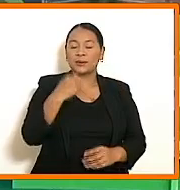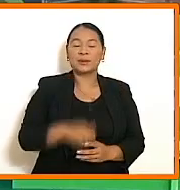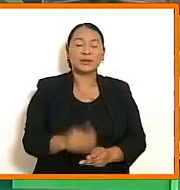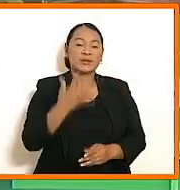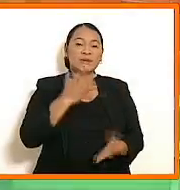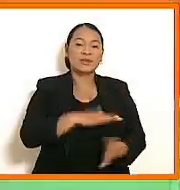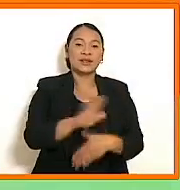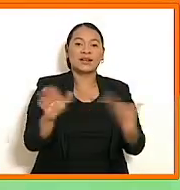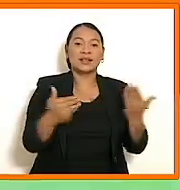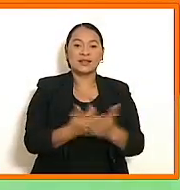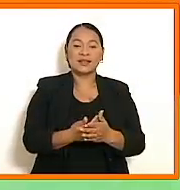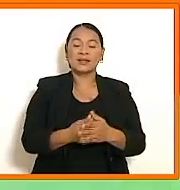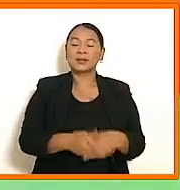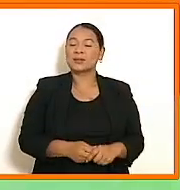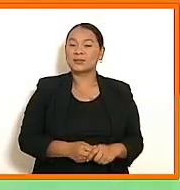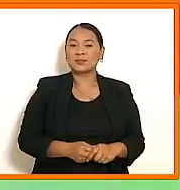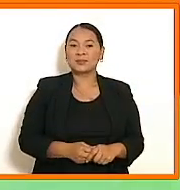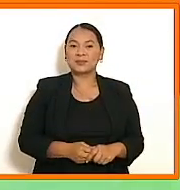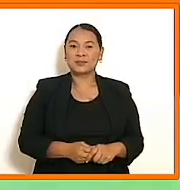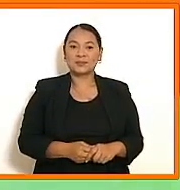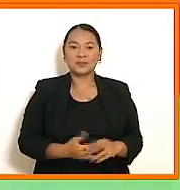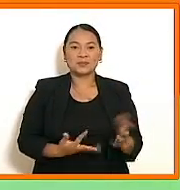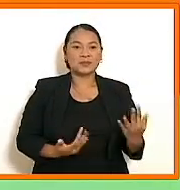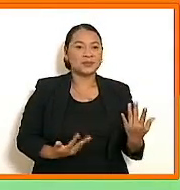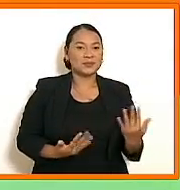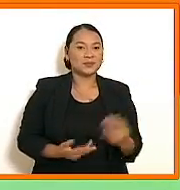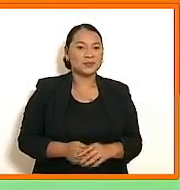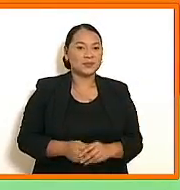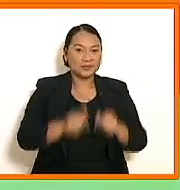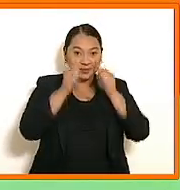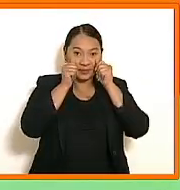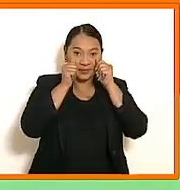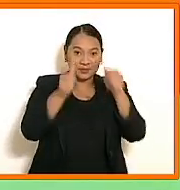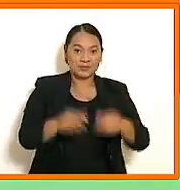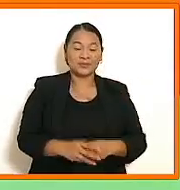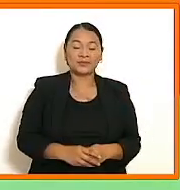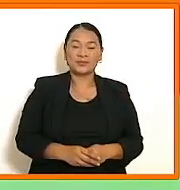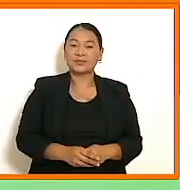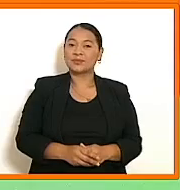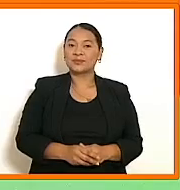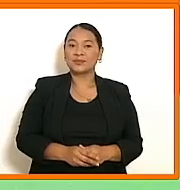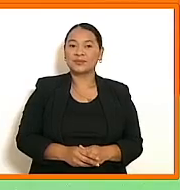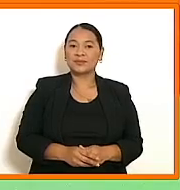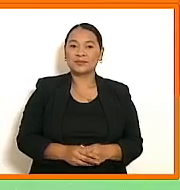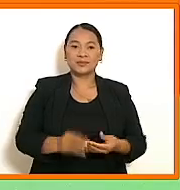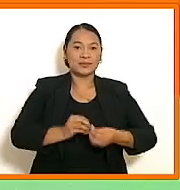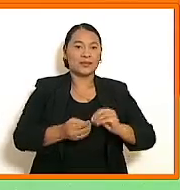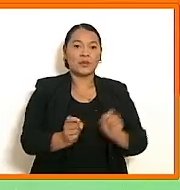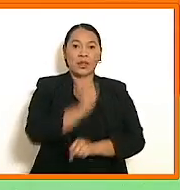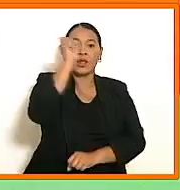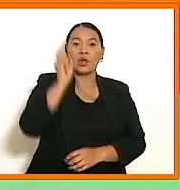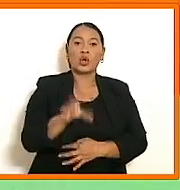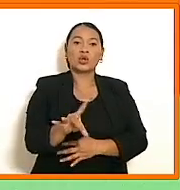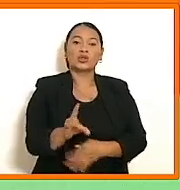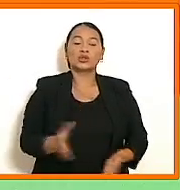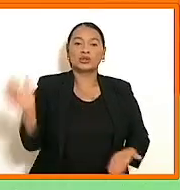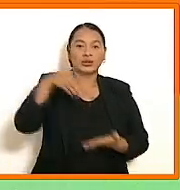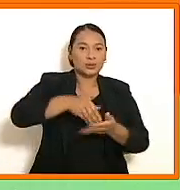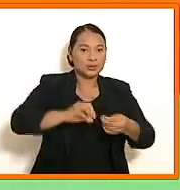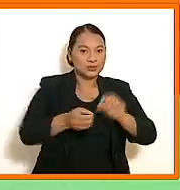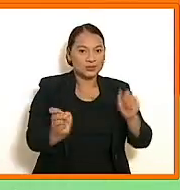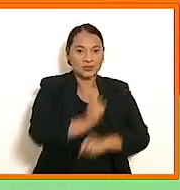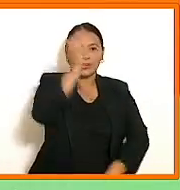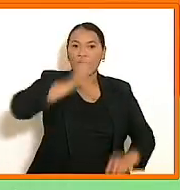deseo suerte a todos y ese número ganador es, atentos, el 8, los números ganadores en diaria es